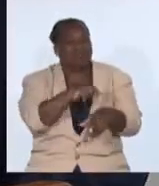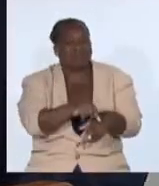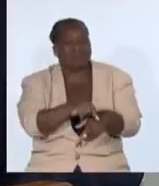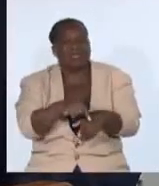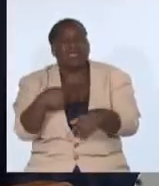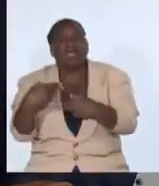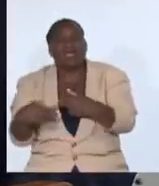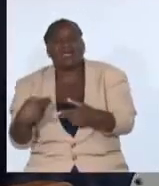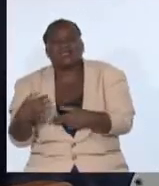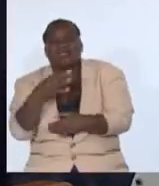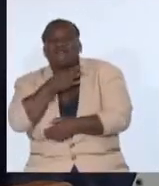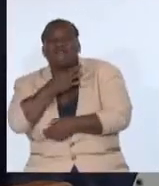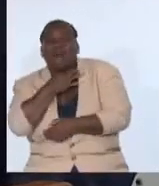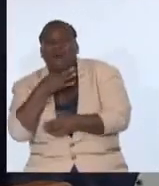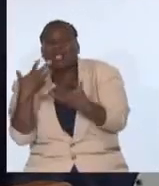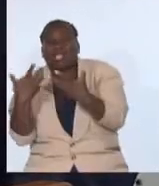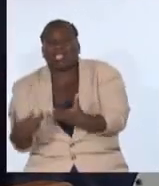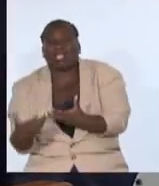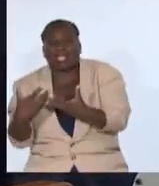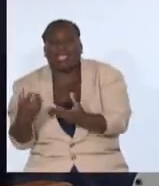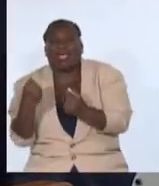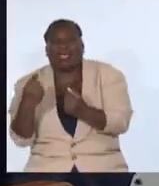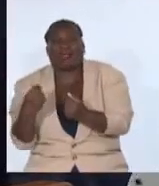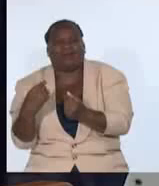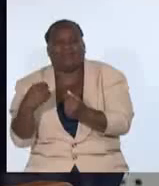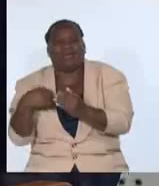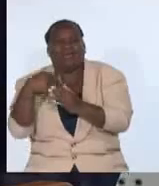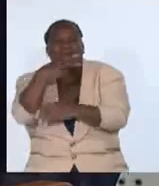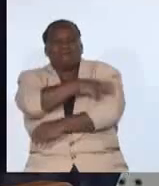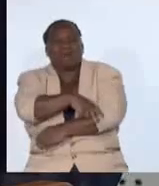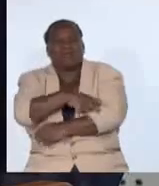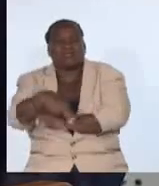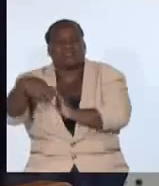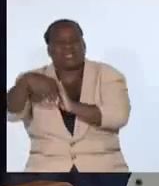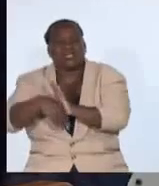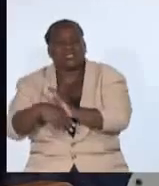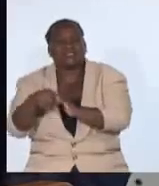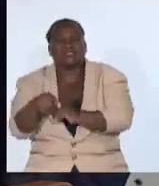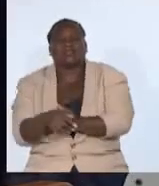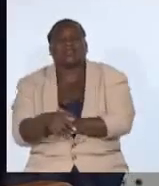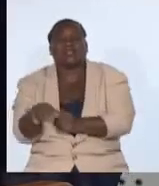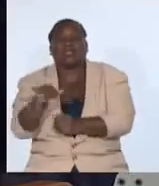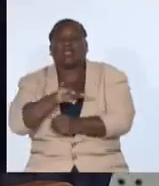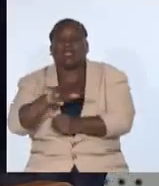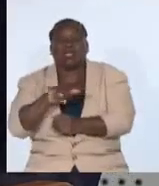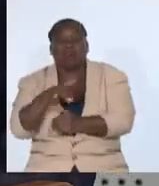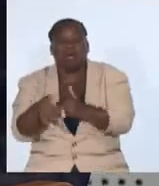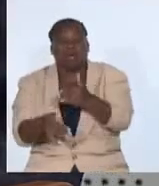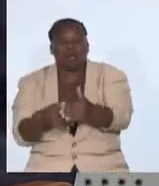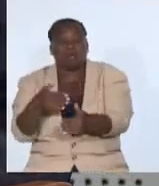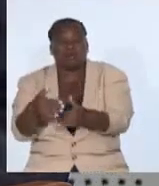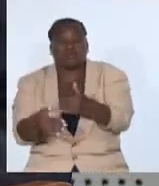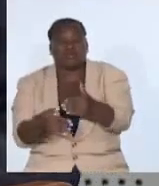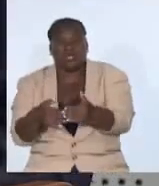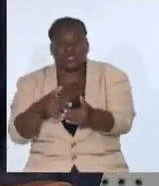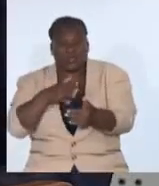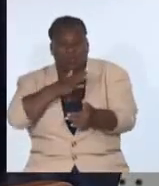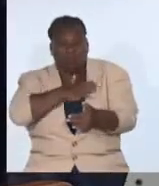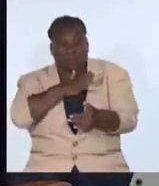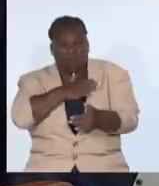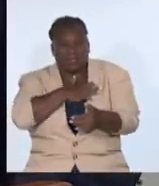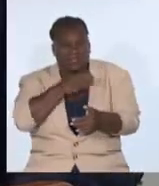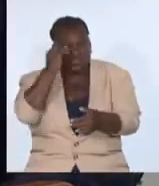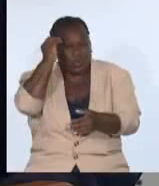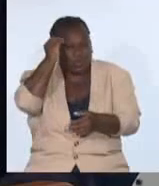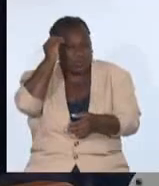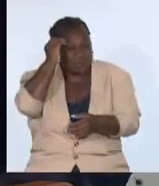más frágiles a las restantes economías de ese modo el galopante proceso de privatización del conocimiento